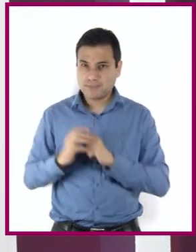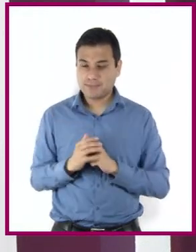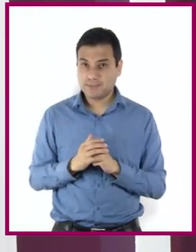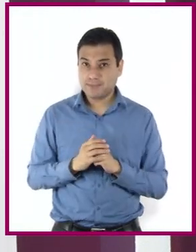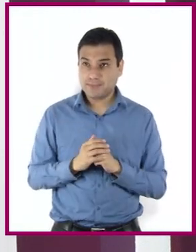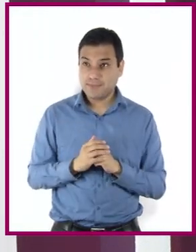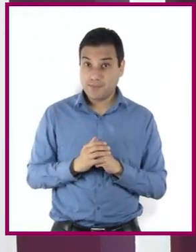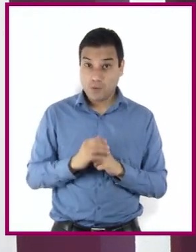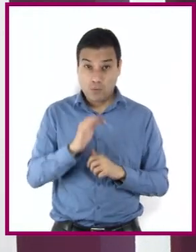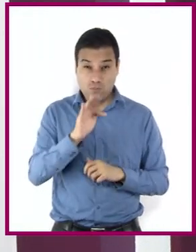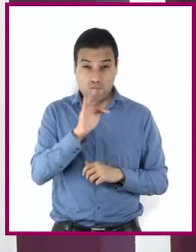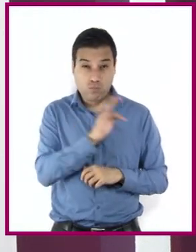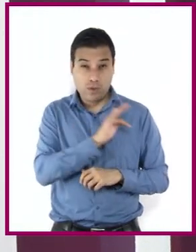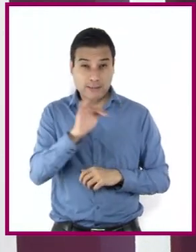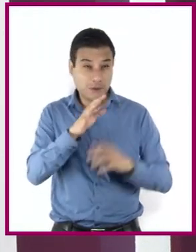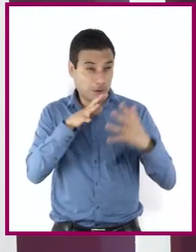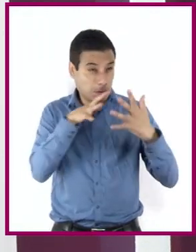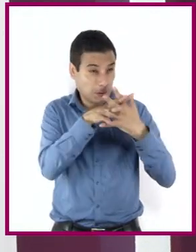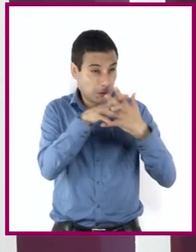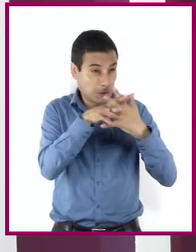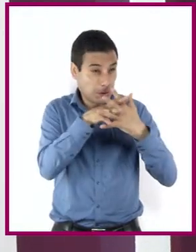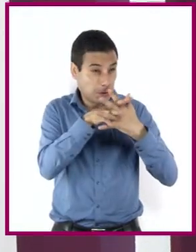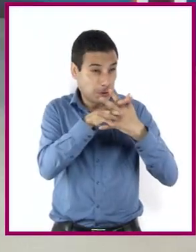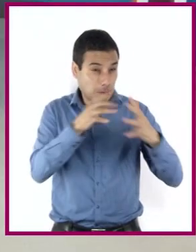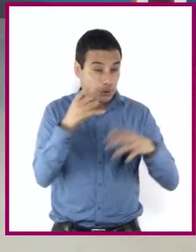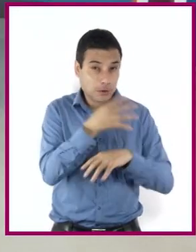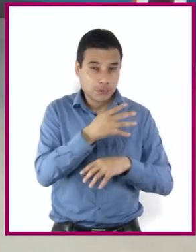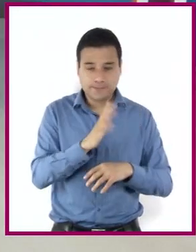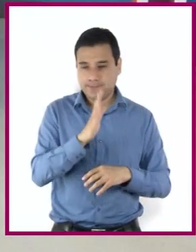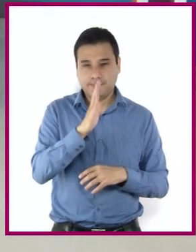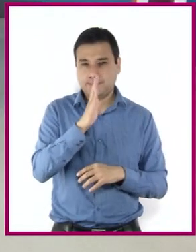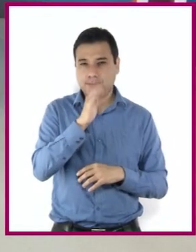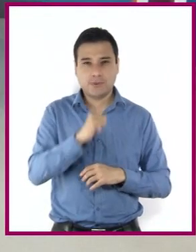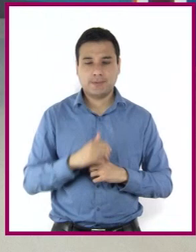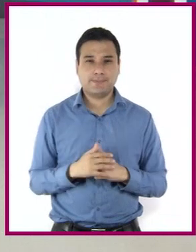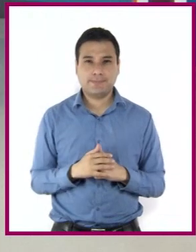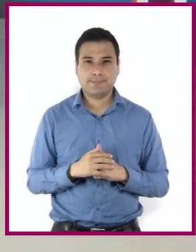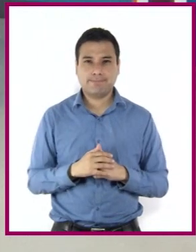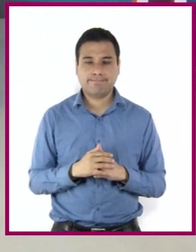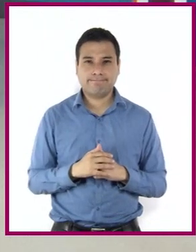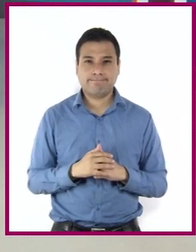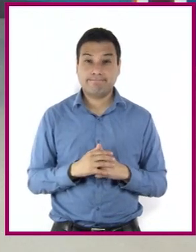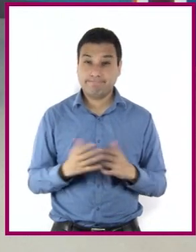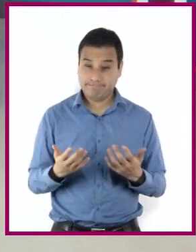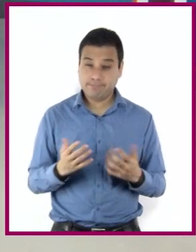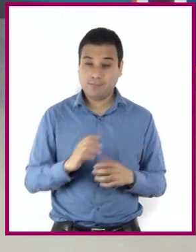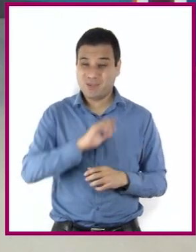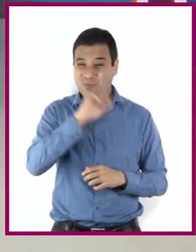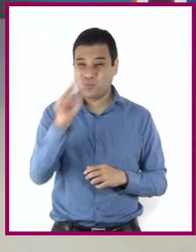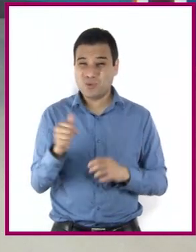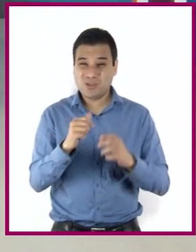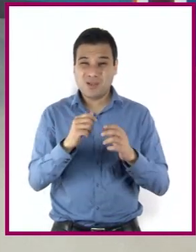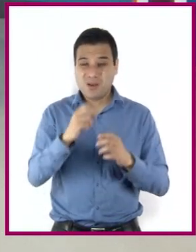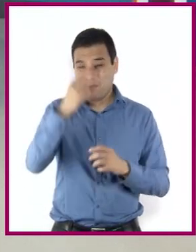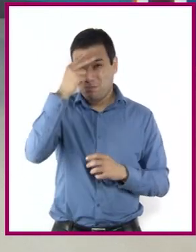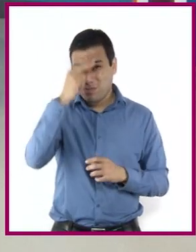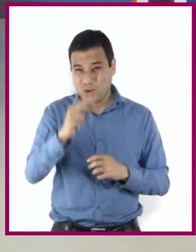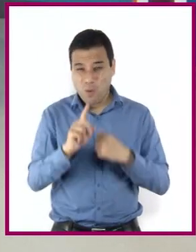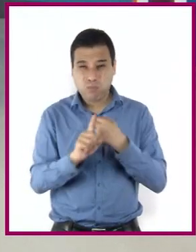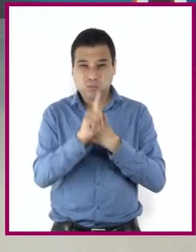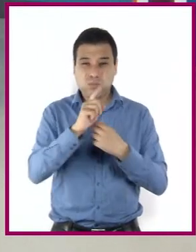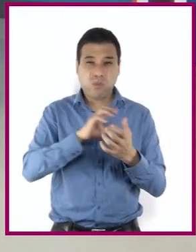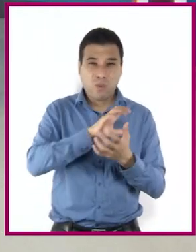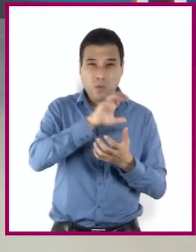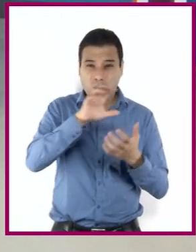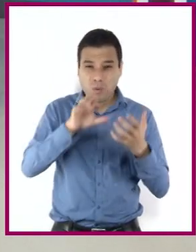estadounidense pudieron evitar la derrota. El costo fue desastroso, pues México se vio